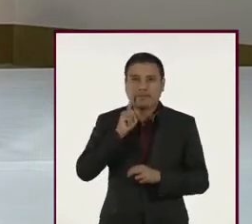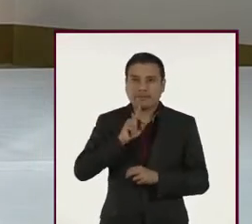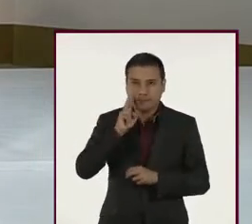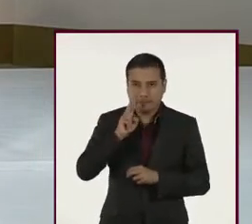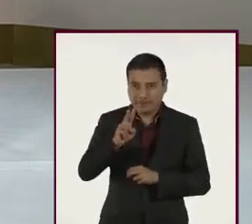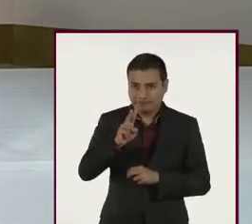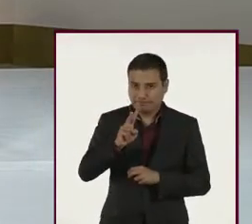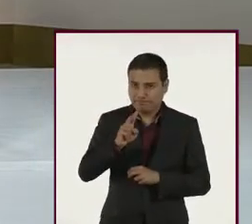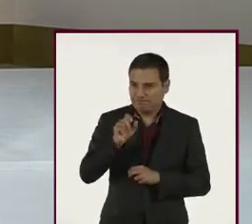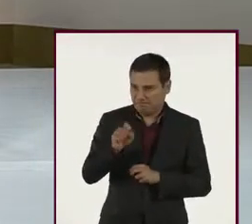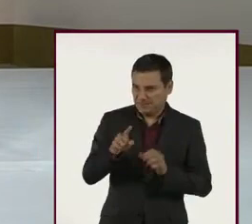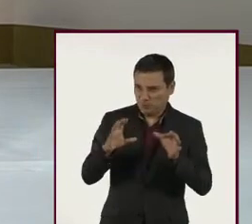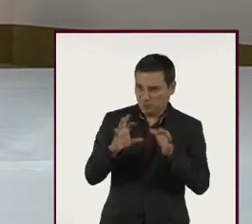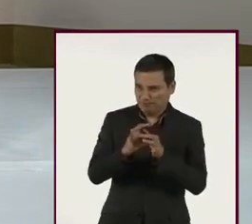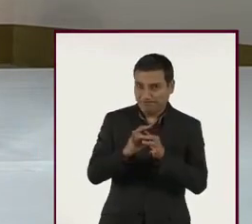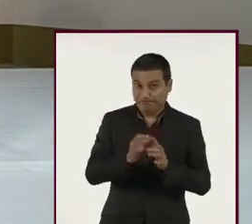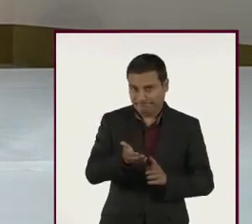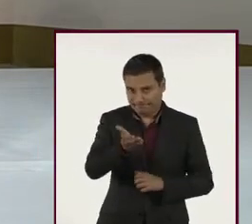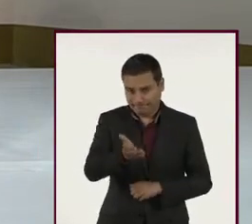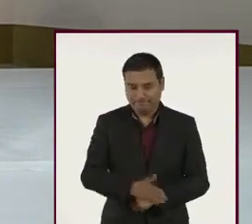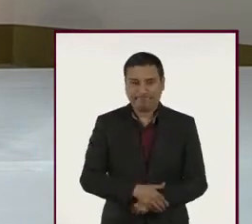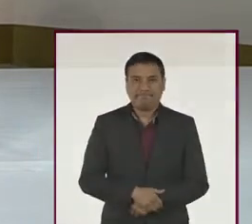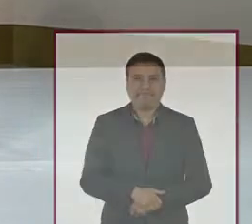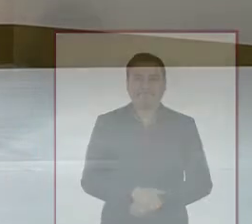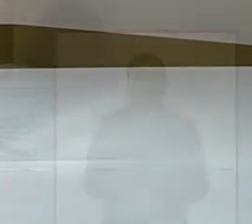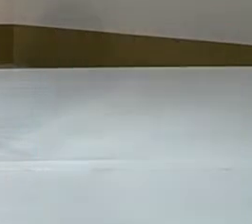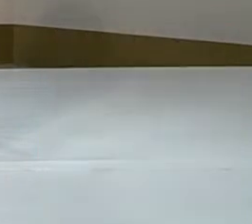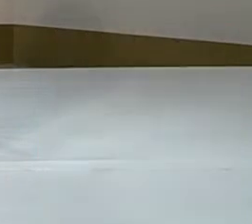que usted nos está comentando. Acompáñame a ver esto.